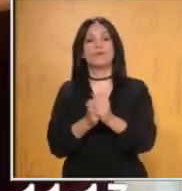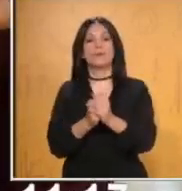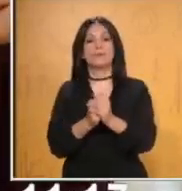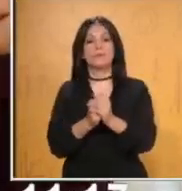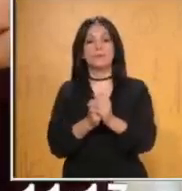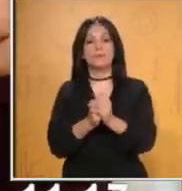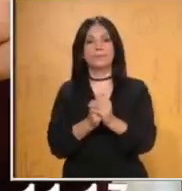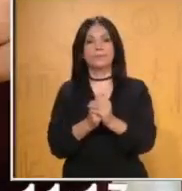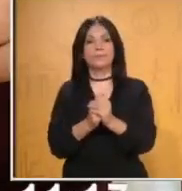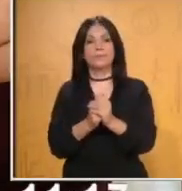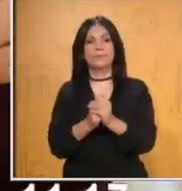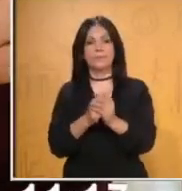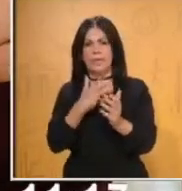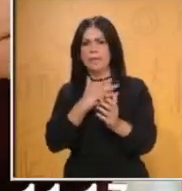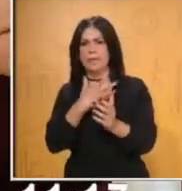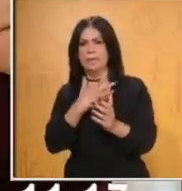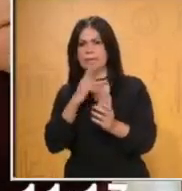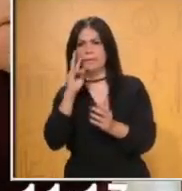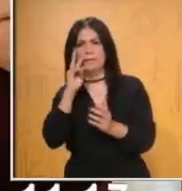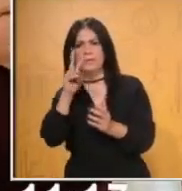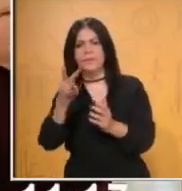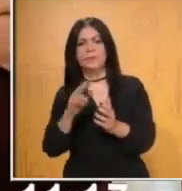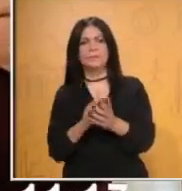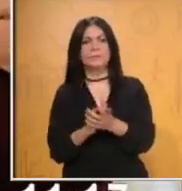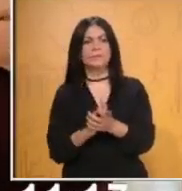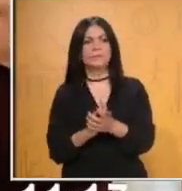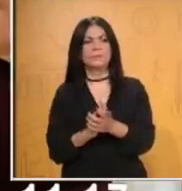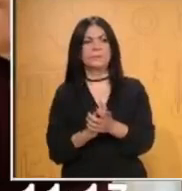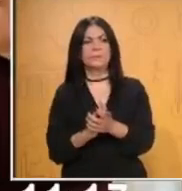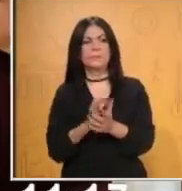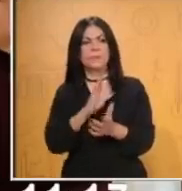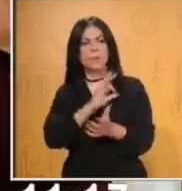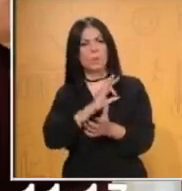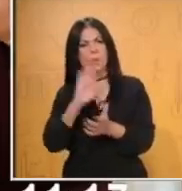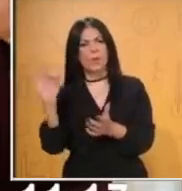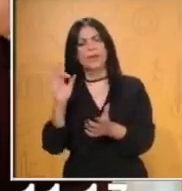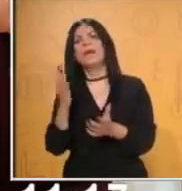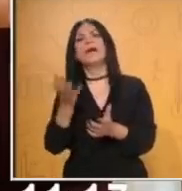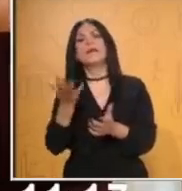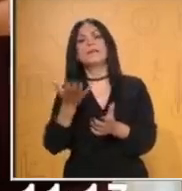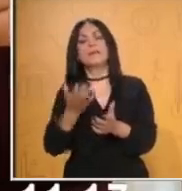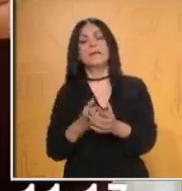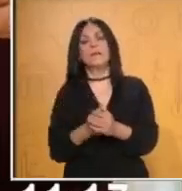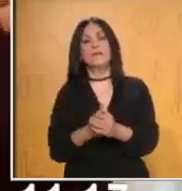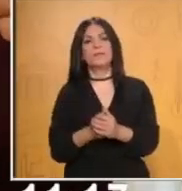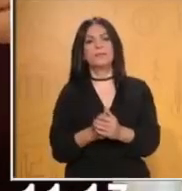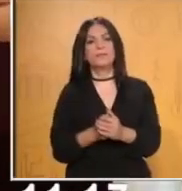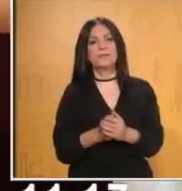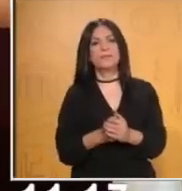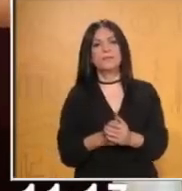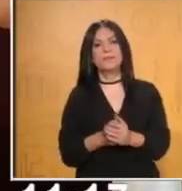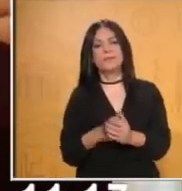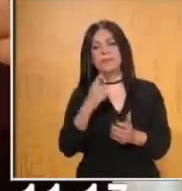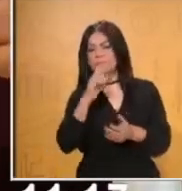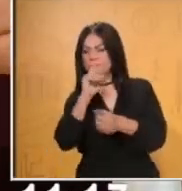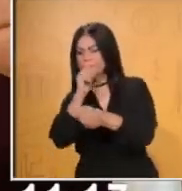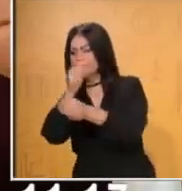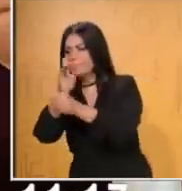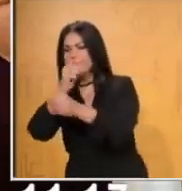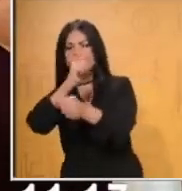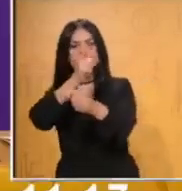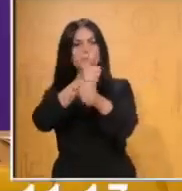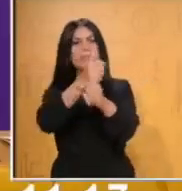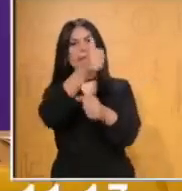medio. Si lo tenemos por ahí, así lo puedes señalizar en casita para que vayas intentando identificar cada una de